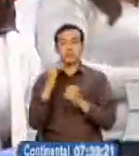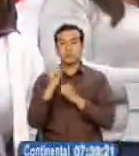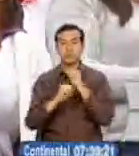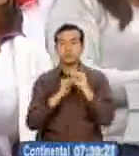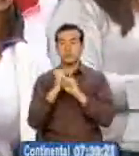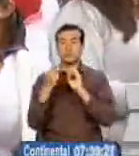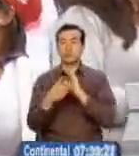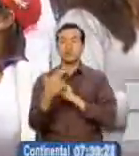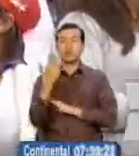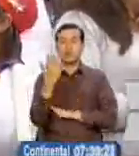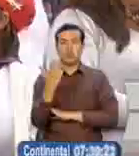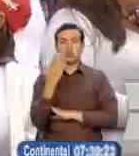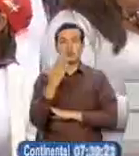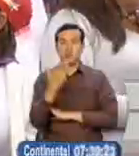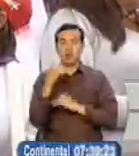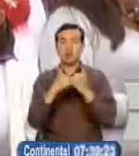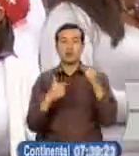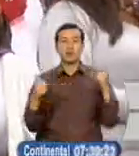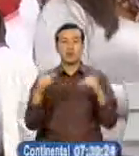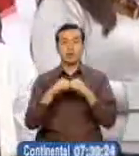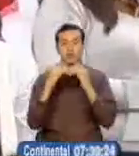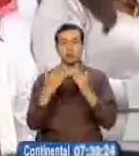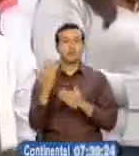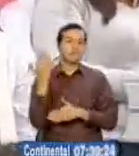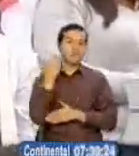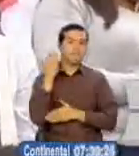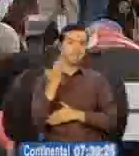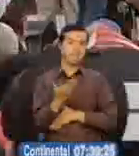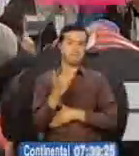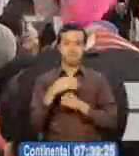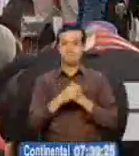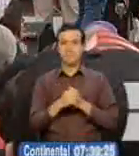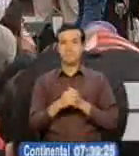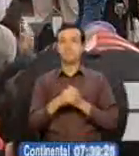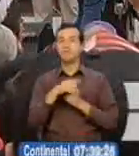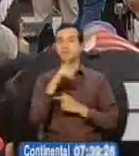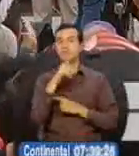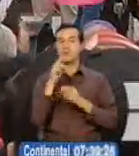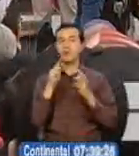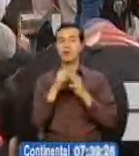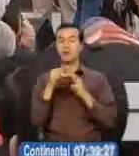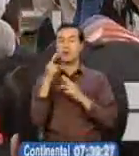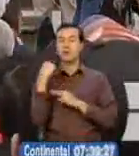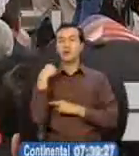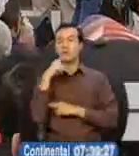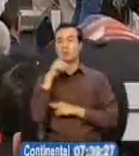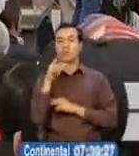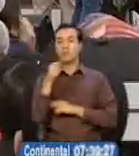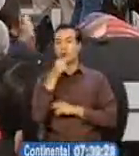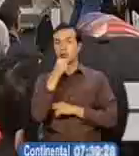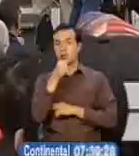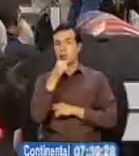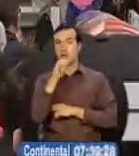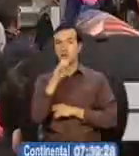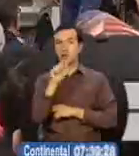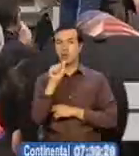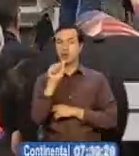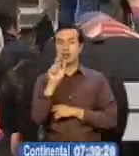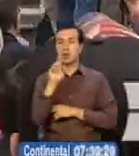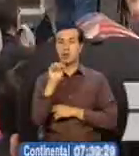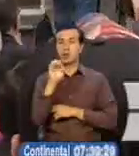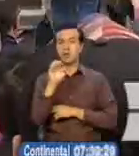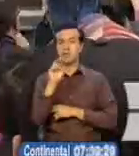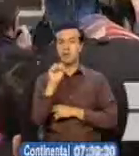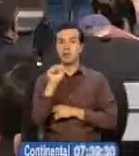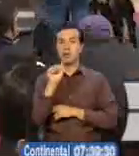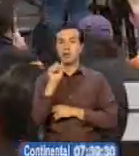2013 como candidata a la Asamblea, pero perdió. La conducción del evento estuvo a cargo de la periodista Carmen Andrade. Ella